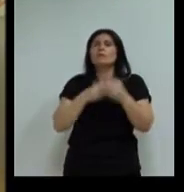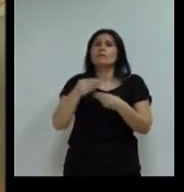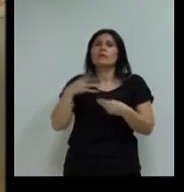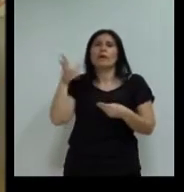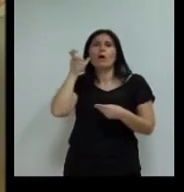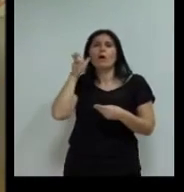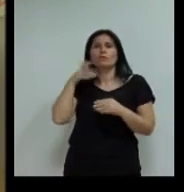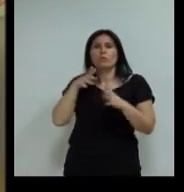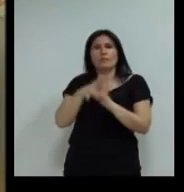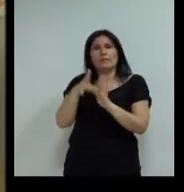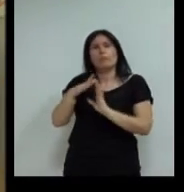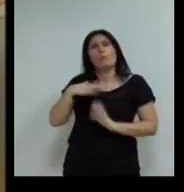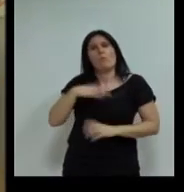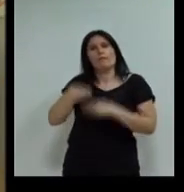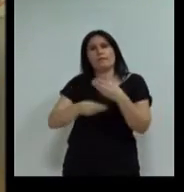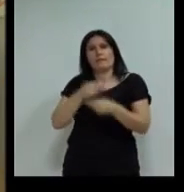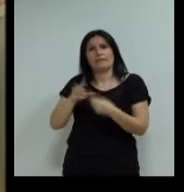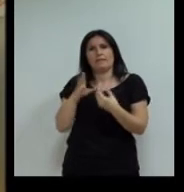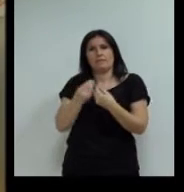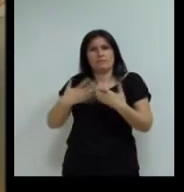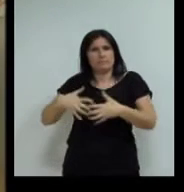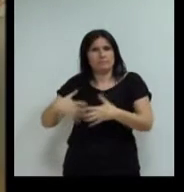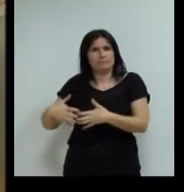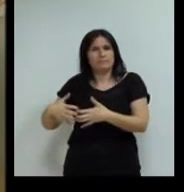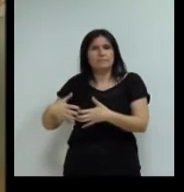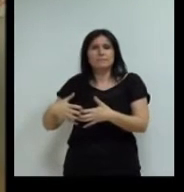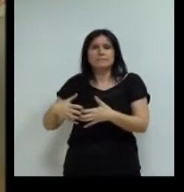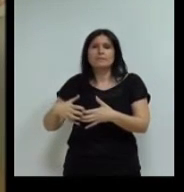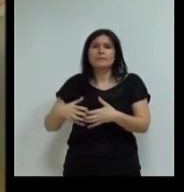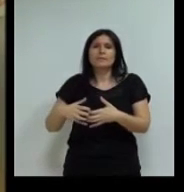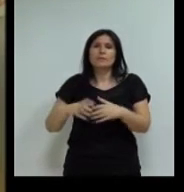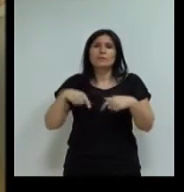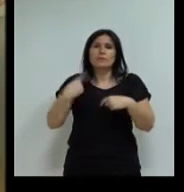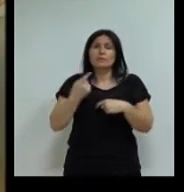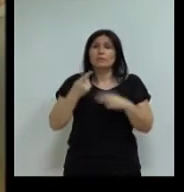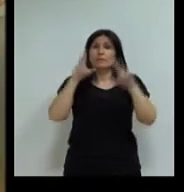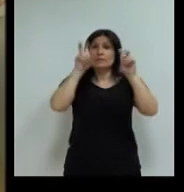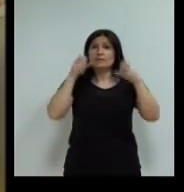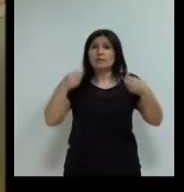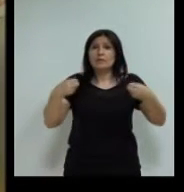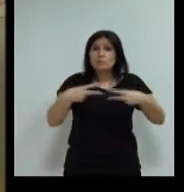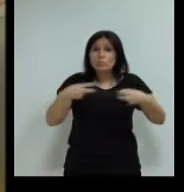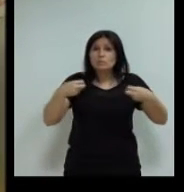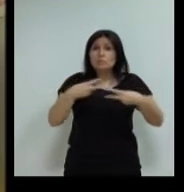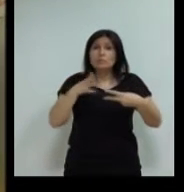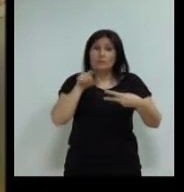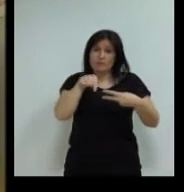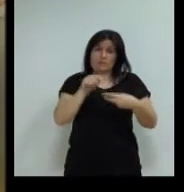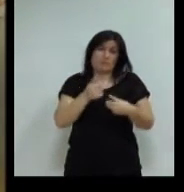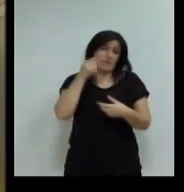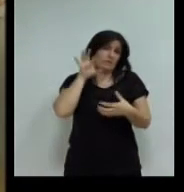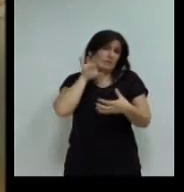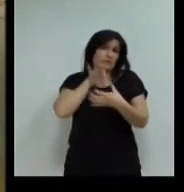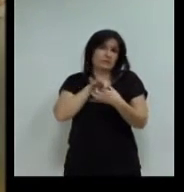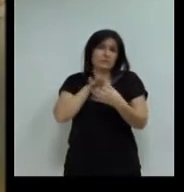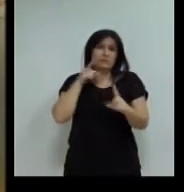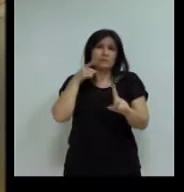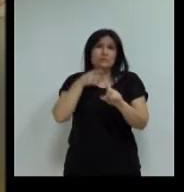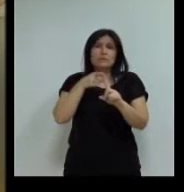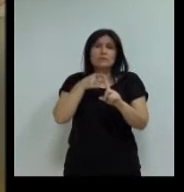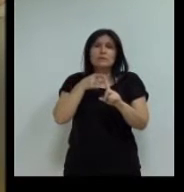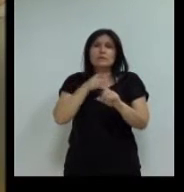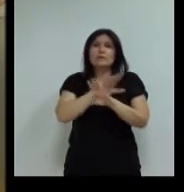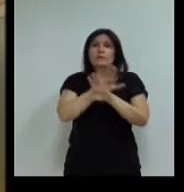lado. Y luego, en cuanto al tema del subtitulado, que bueno, que es básicamente lo que trata esto, pues